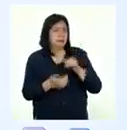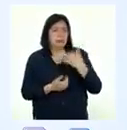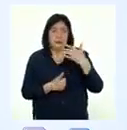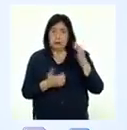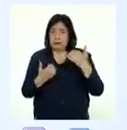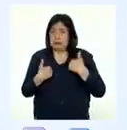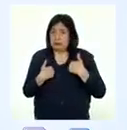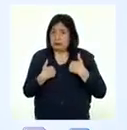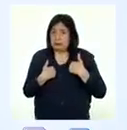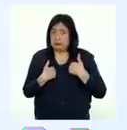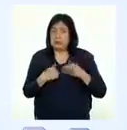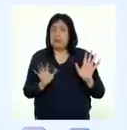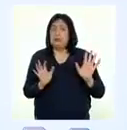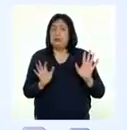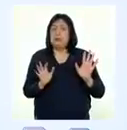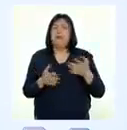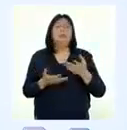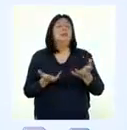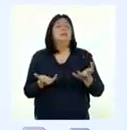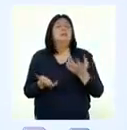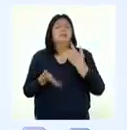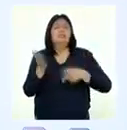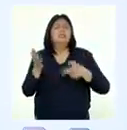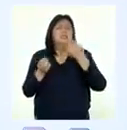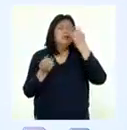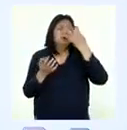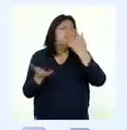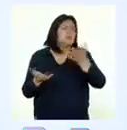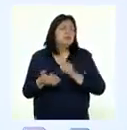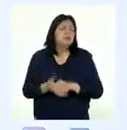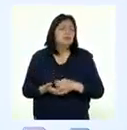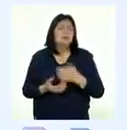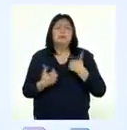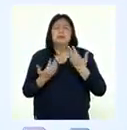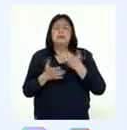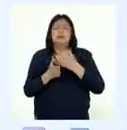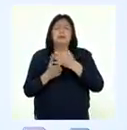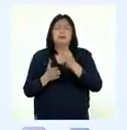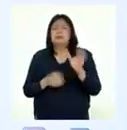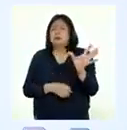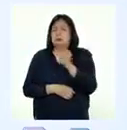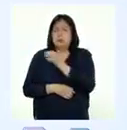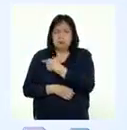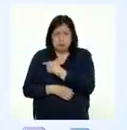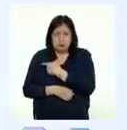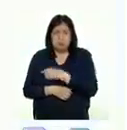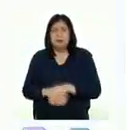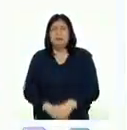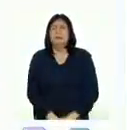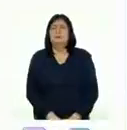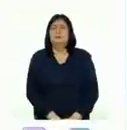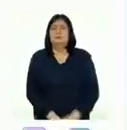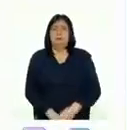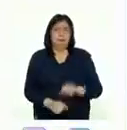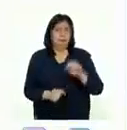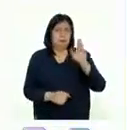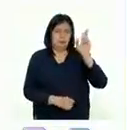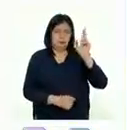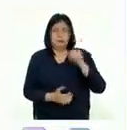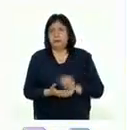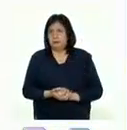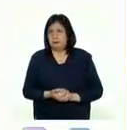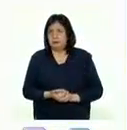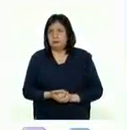que ya tienes tu fuente, ¿qué información encontraste? ¿Puedes compartirla con nosotros?